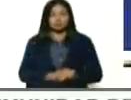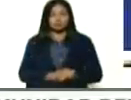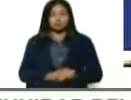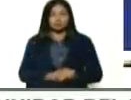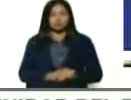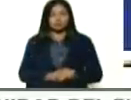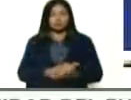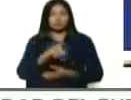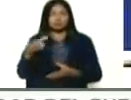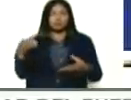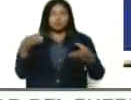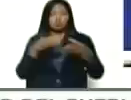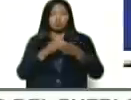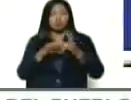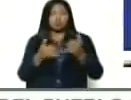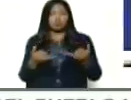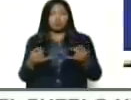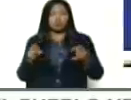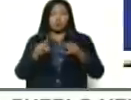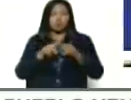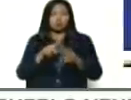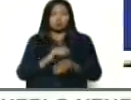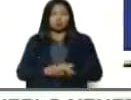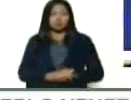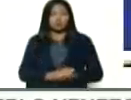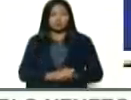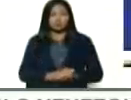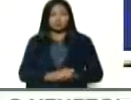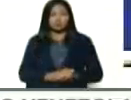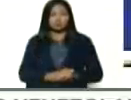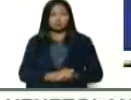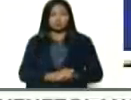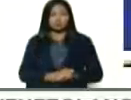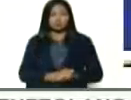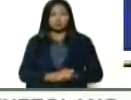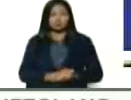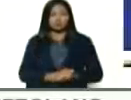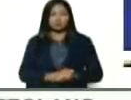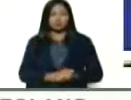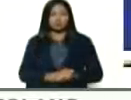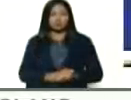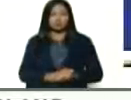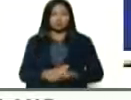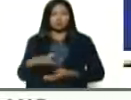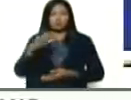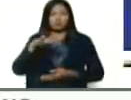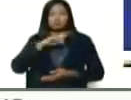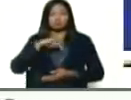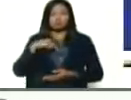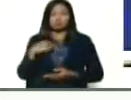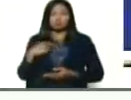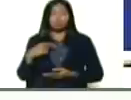fue una reunión dónde debatimos